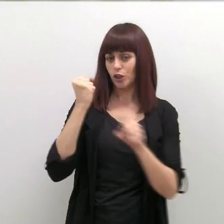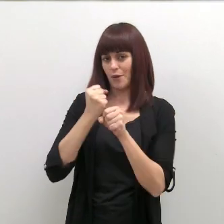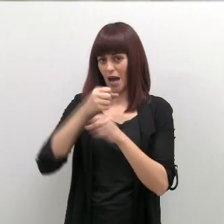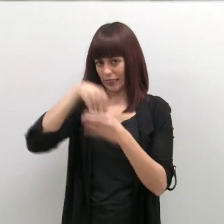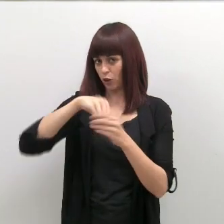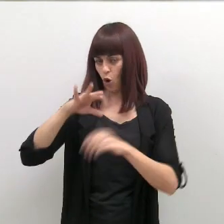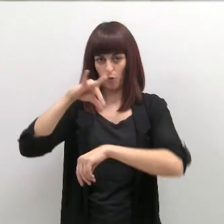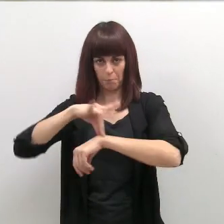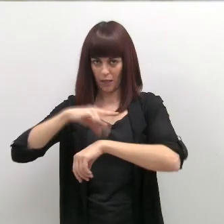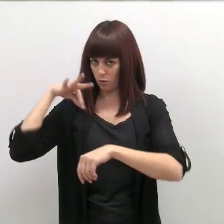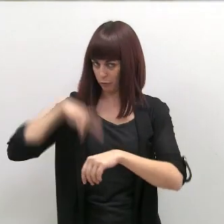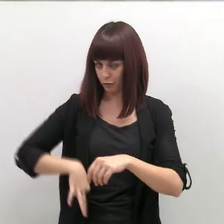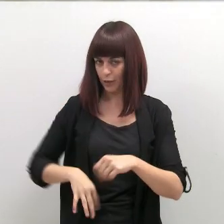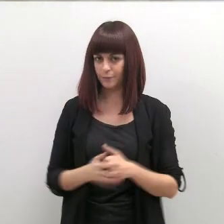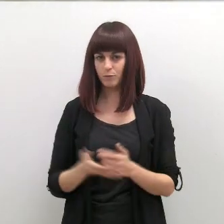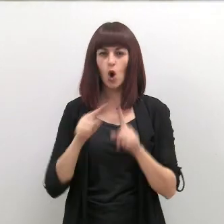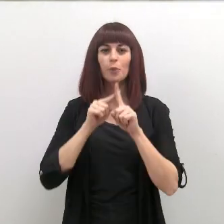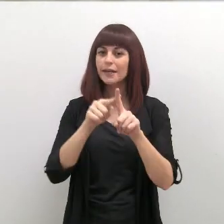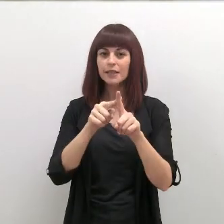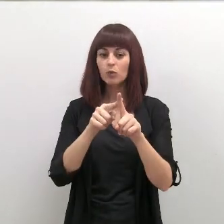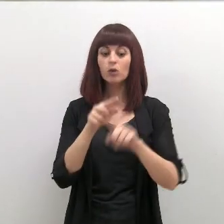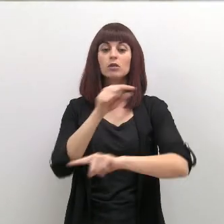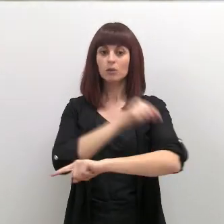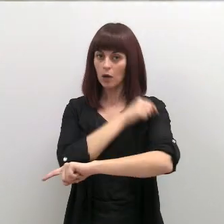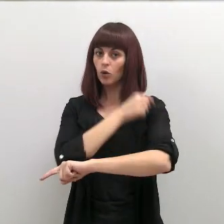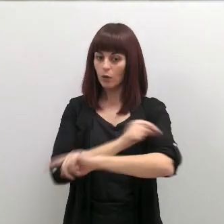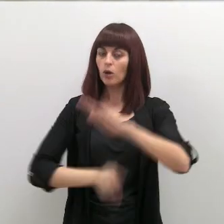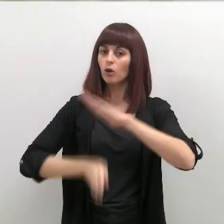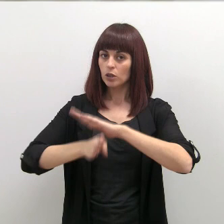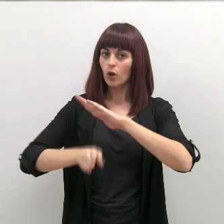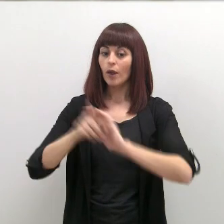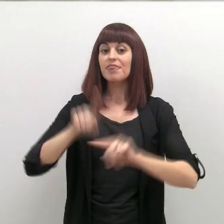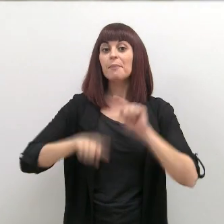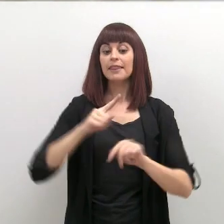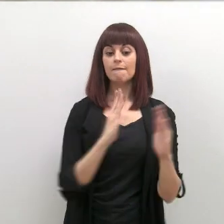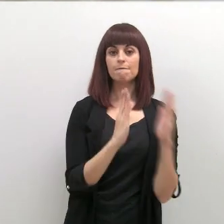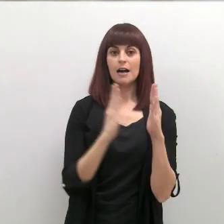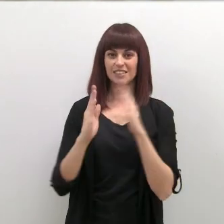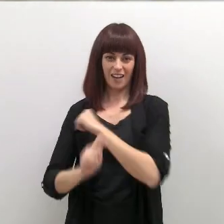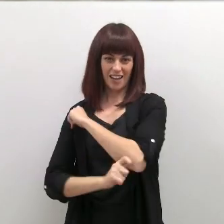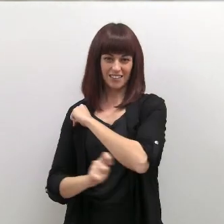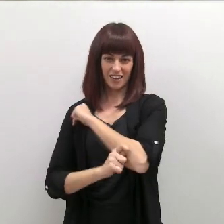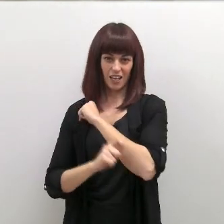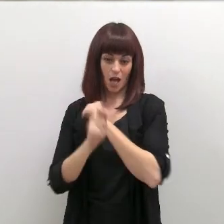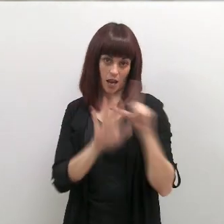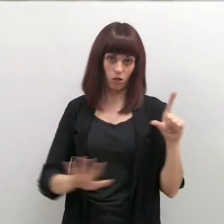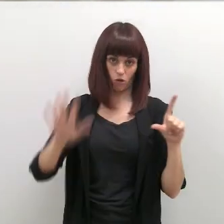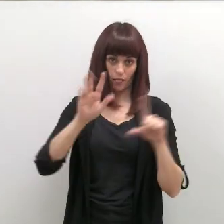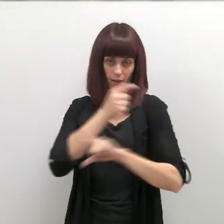como sanitarios. El objetivo es continuar vacunando según las fases que marca la Estrategia Nacional de Vacunación,